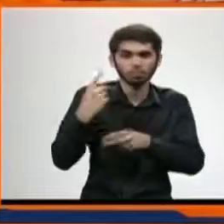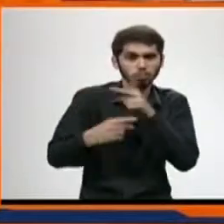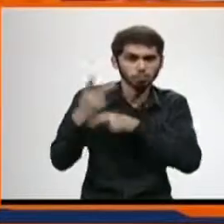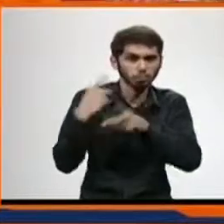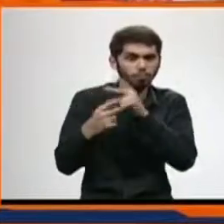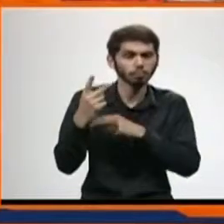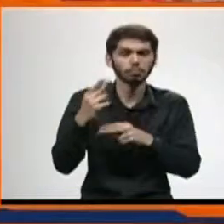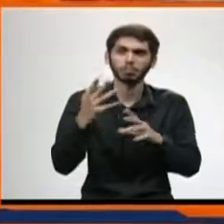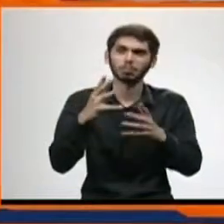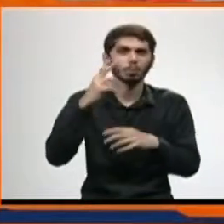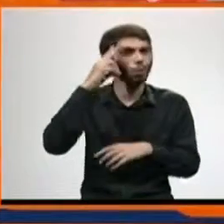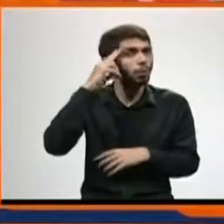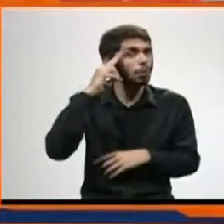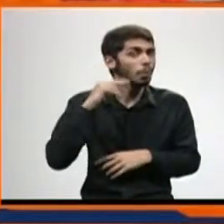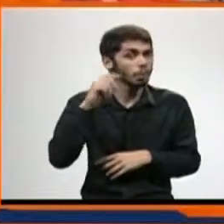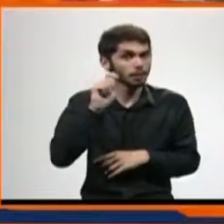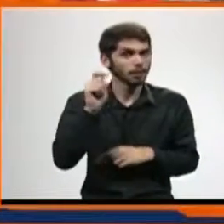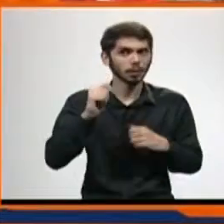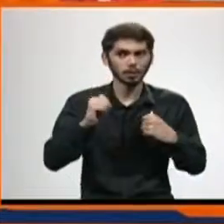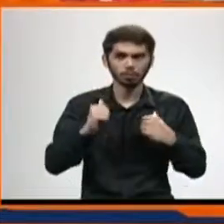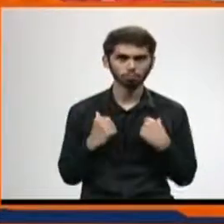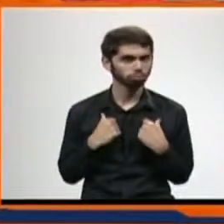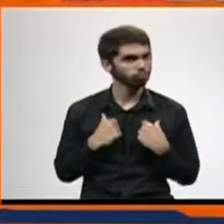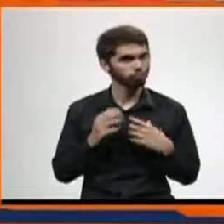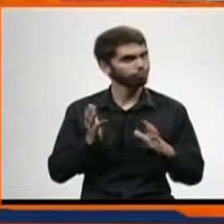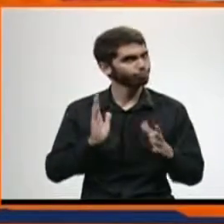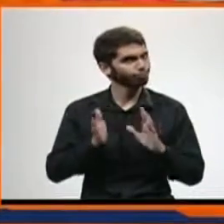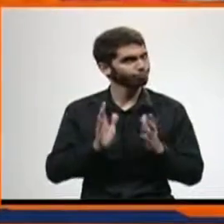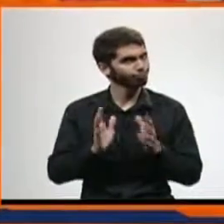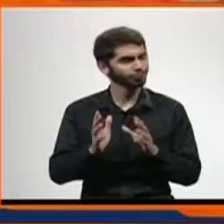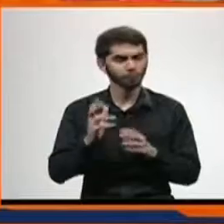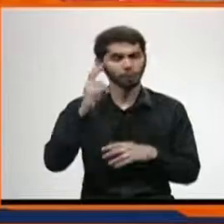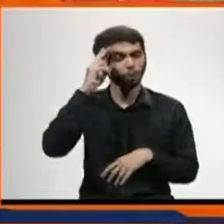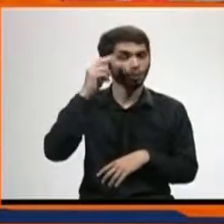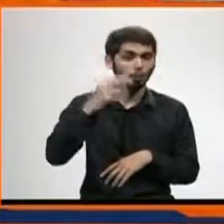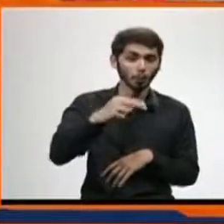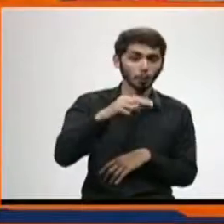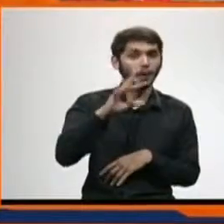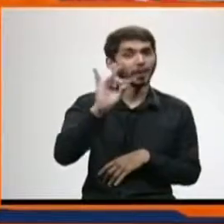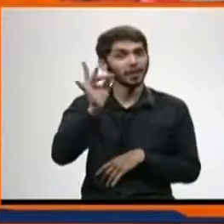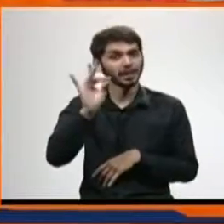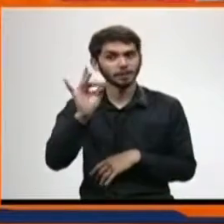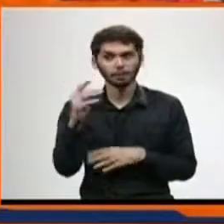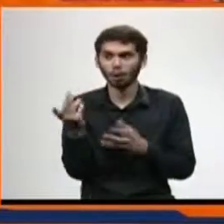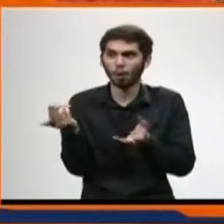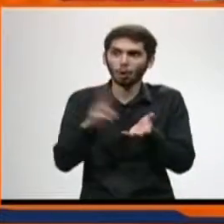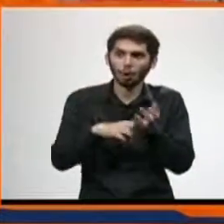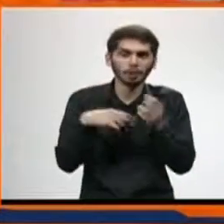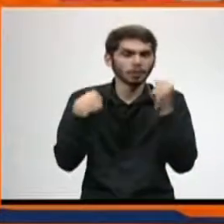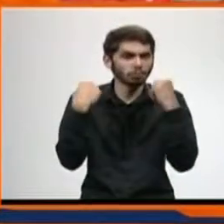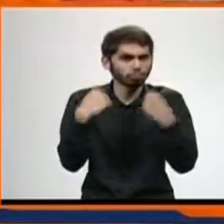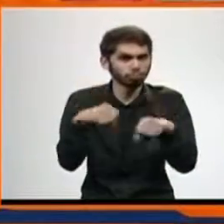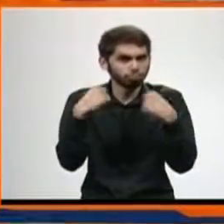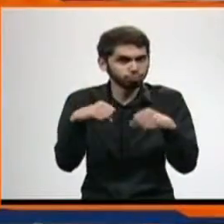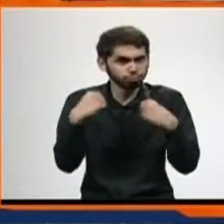cirugía que estuve 9 meses parado entonces en diciembre noviembre diciembre recién regresé a a las canchas a